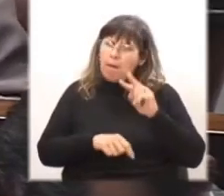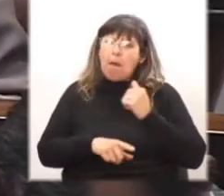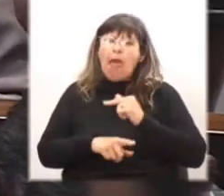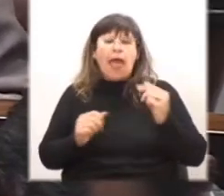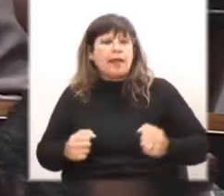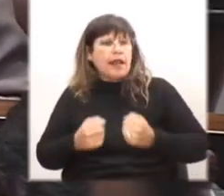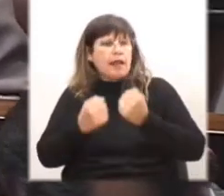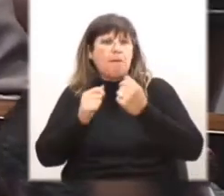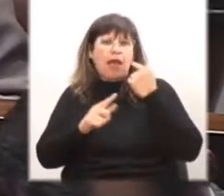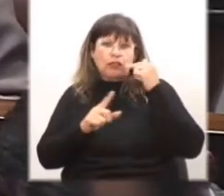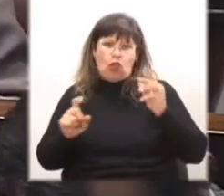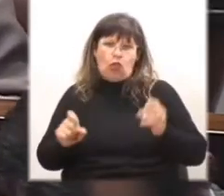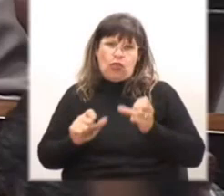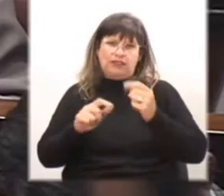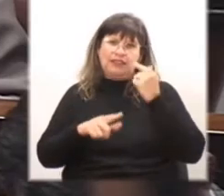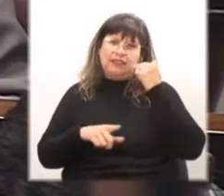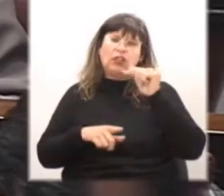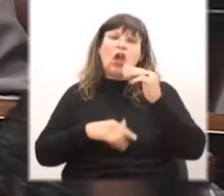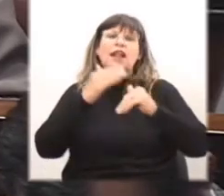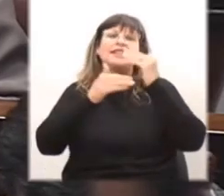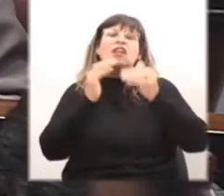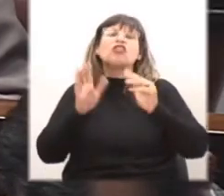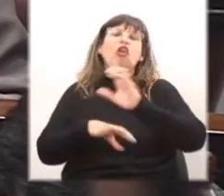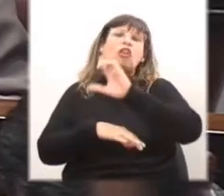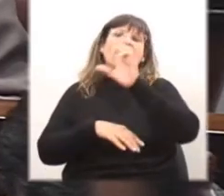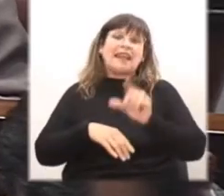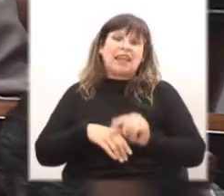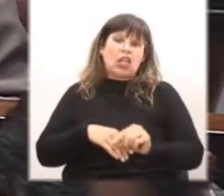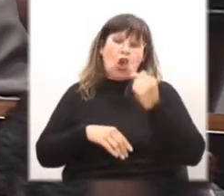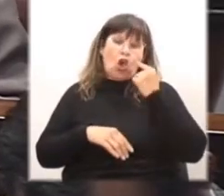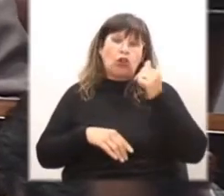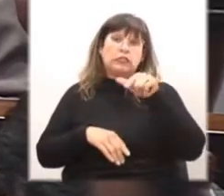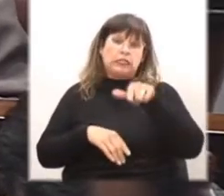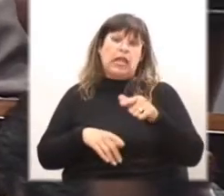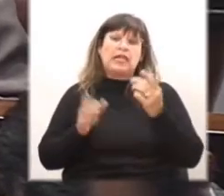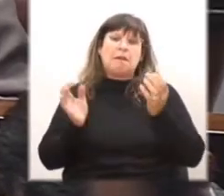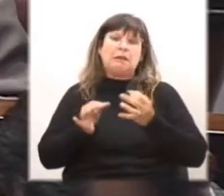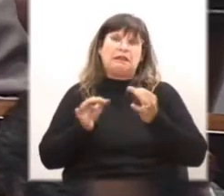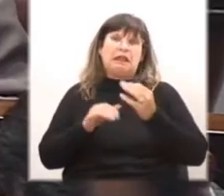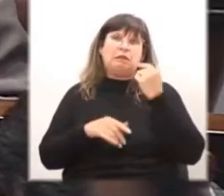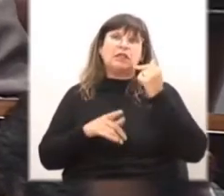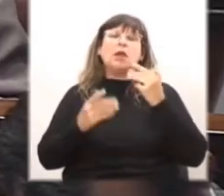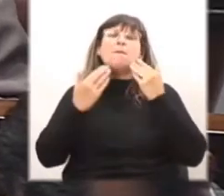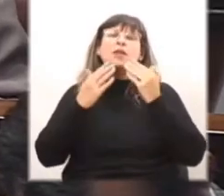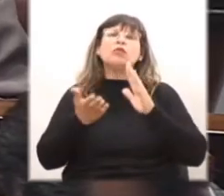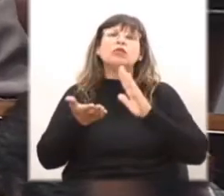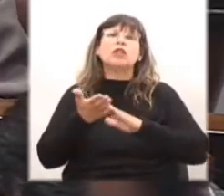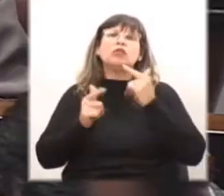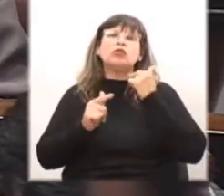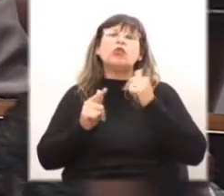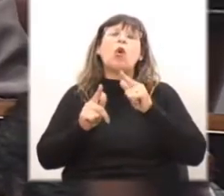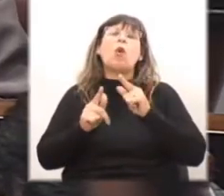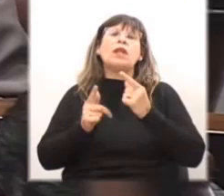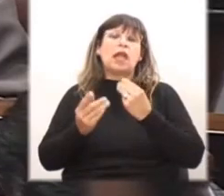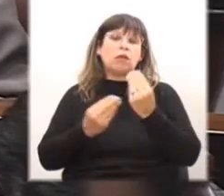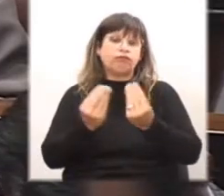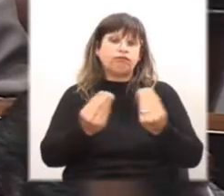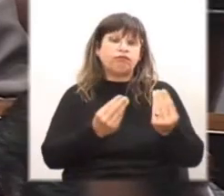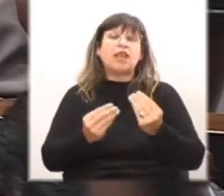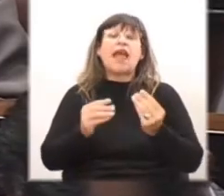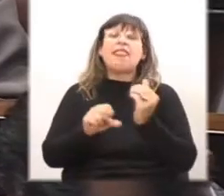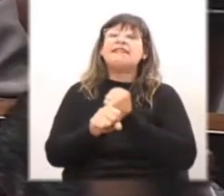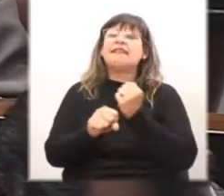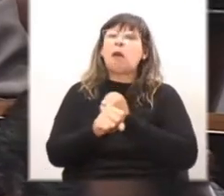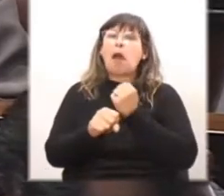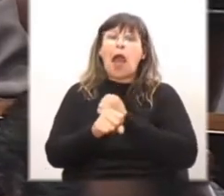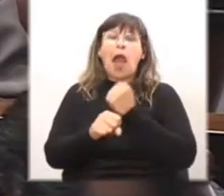esas acciones en el desarrollo de la región, y acá particularmente preguntar sobre los puestos de trabajo creados, el